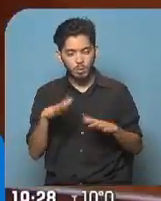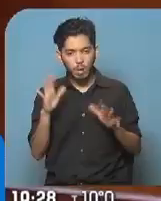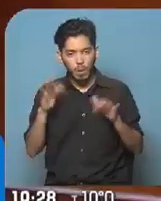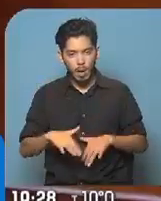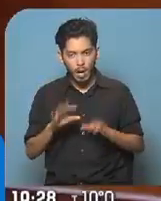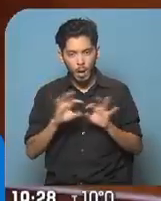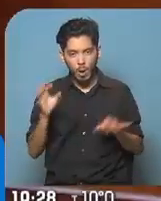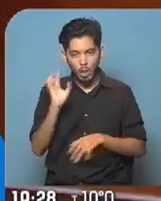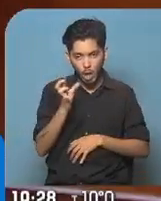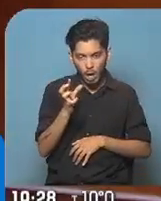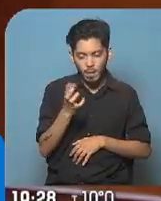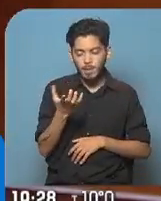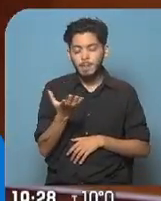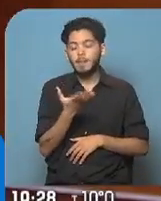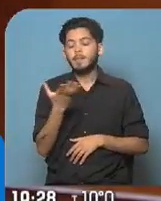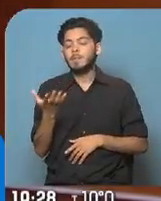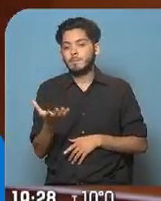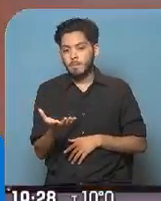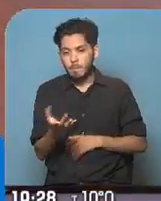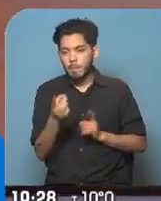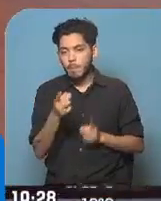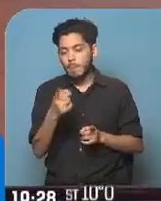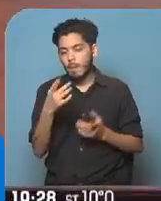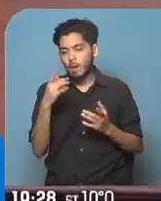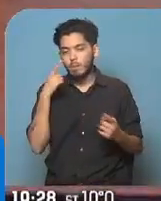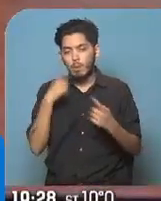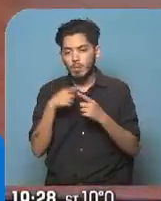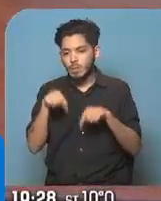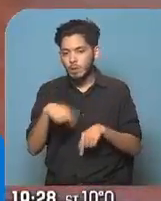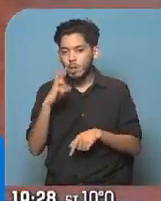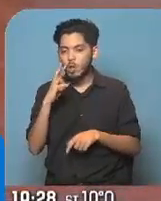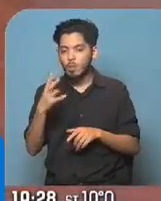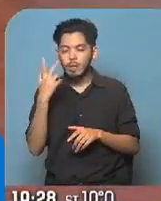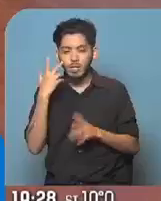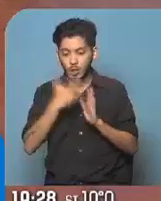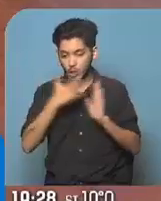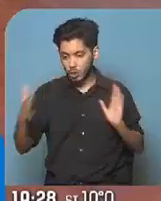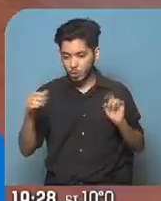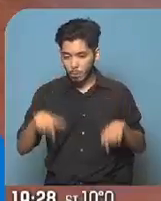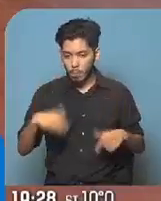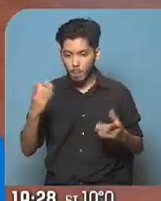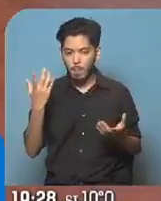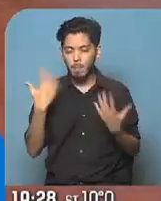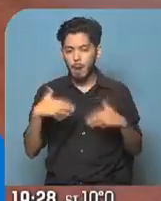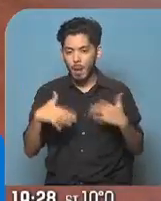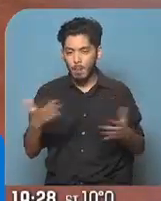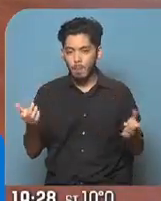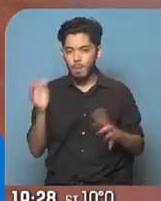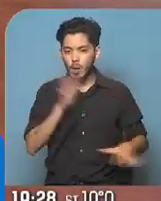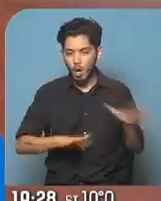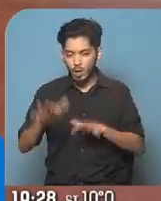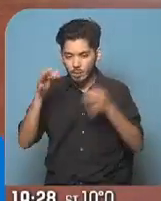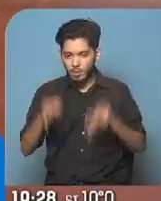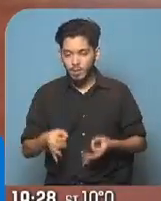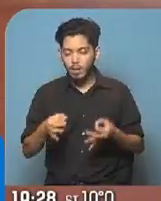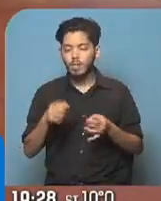parece que ahí va a estar el quid de la cuestión a lo largo de 2018 cuanto más rápido se pueda estabilizar la macroeconomía y en cuanto más rápido se